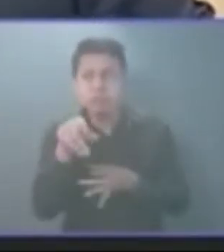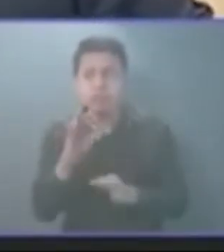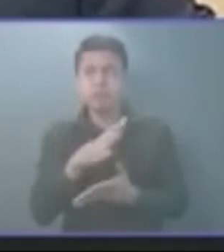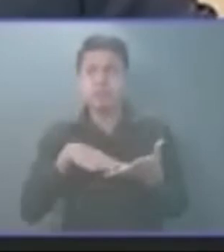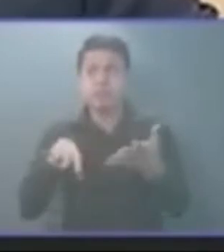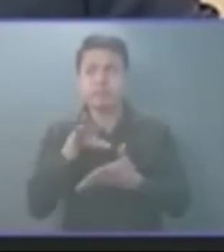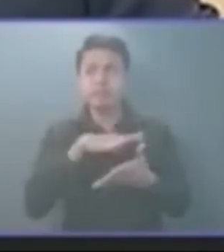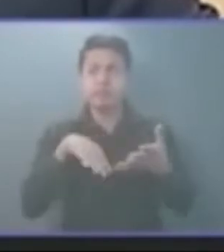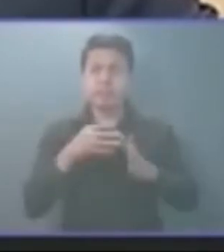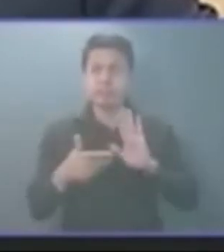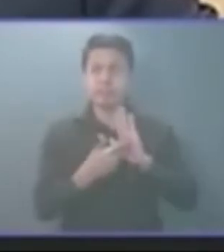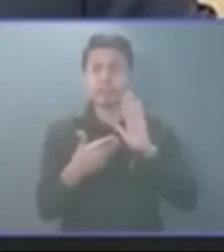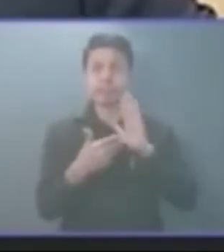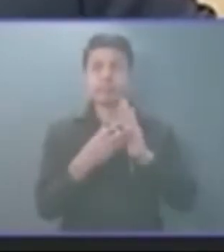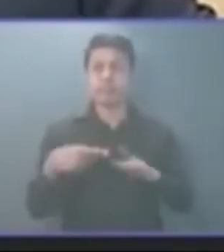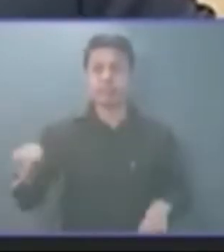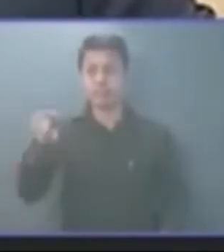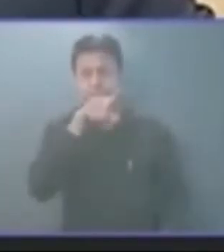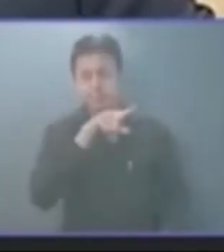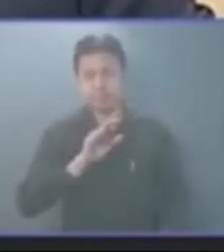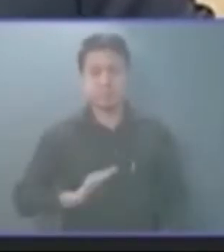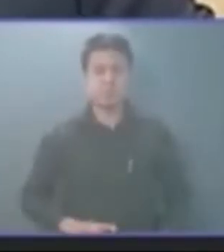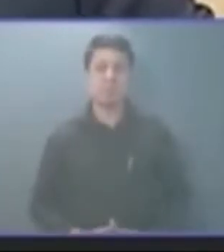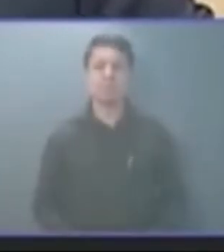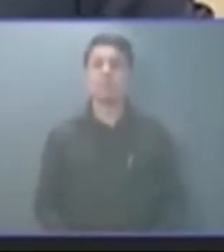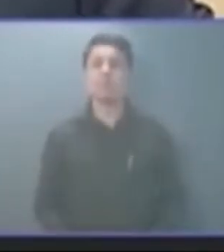desórdenes, va en contra de ustedes.